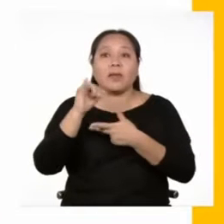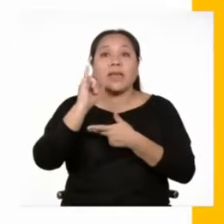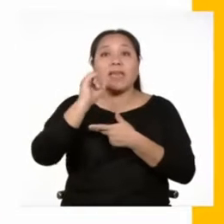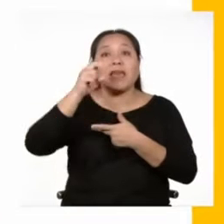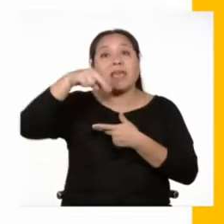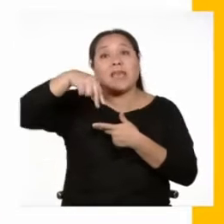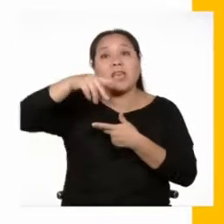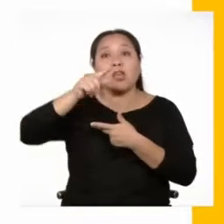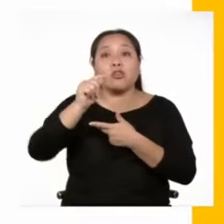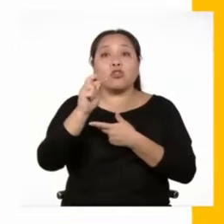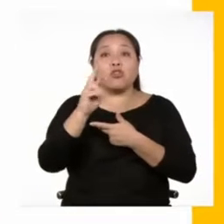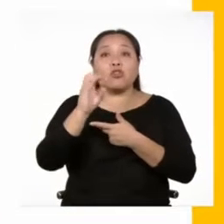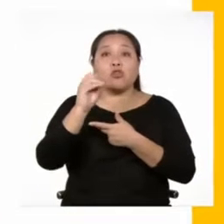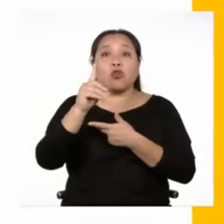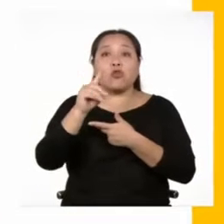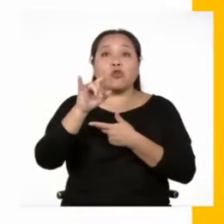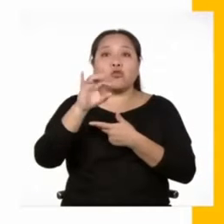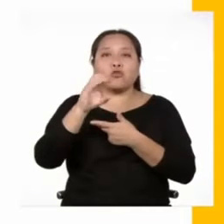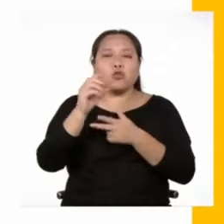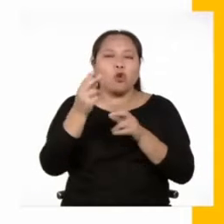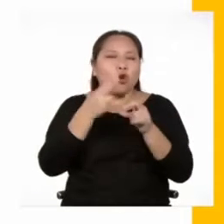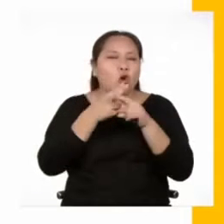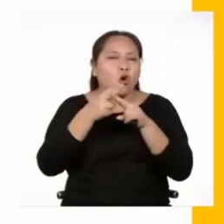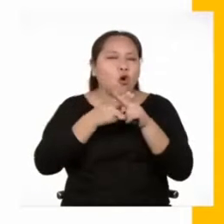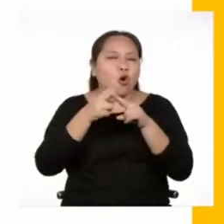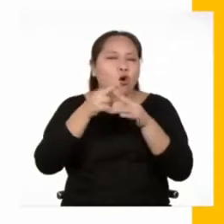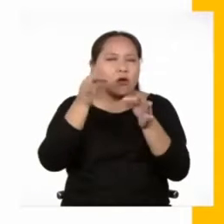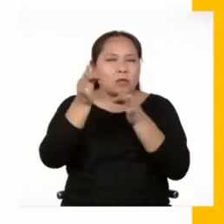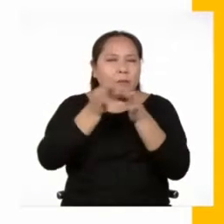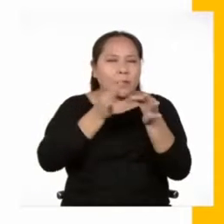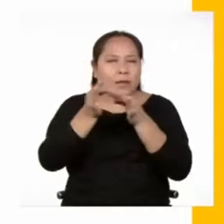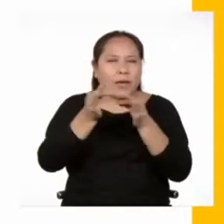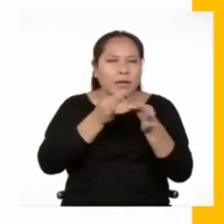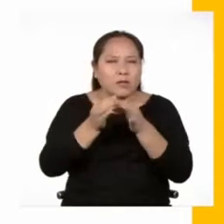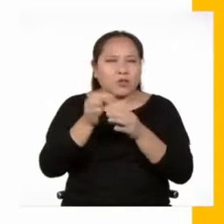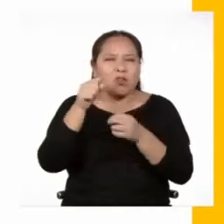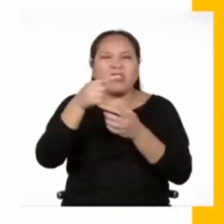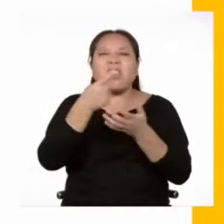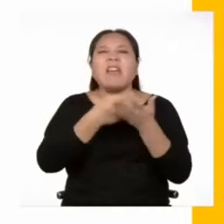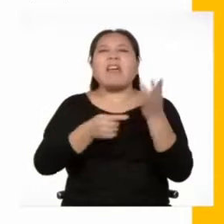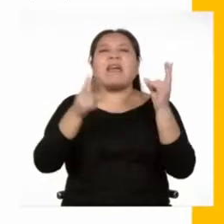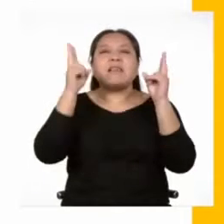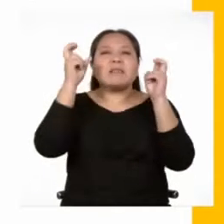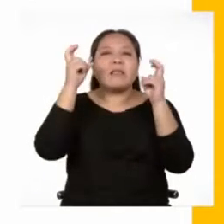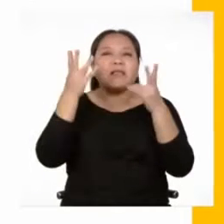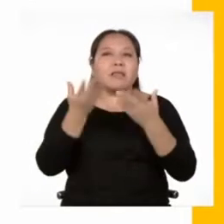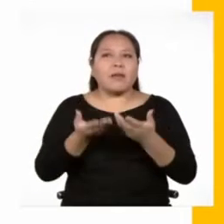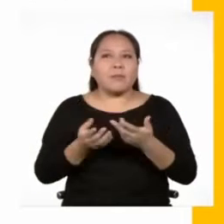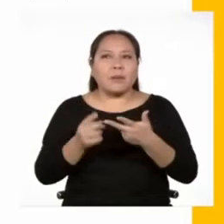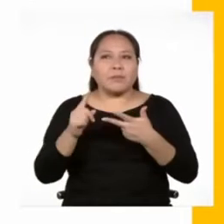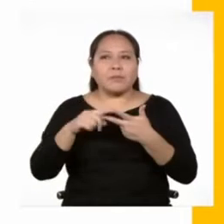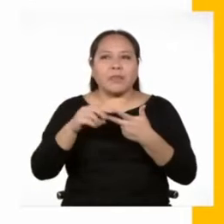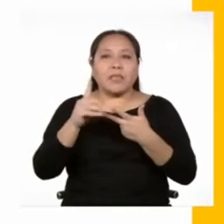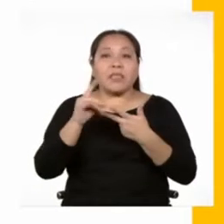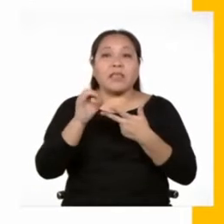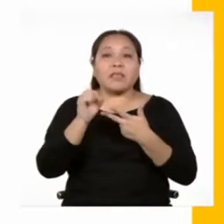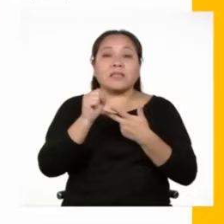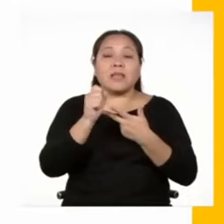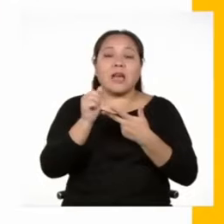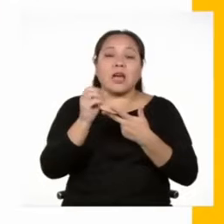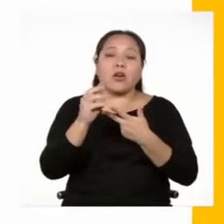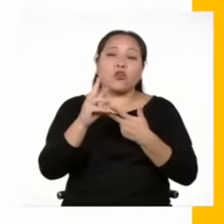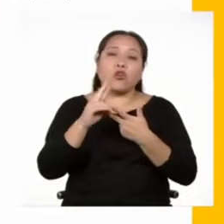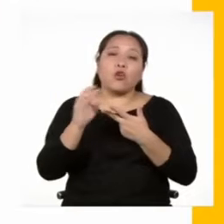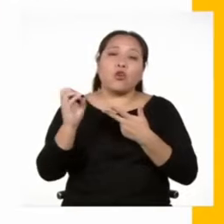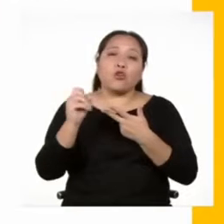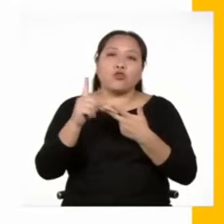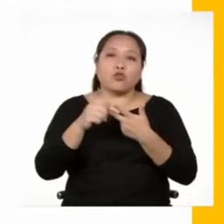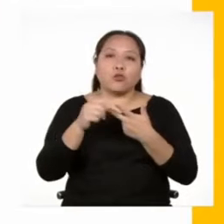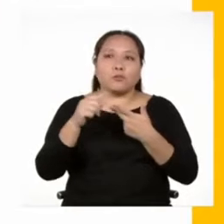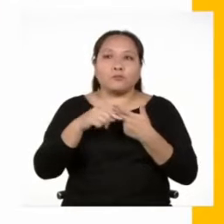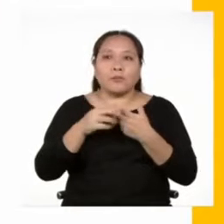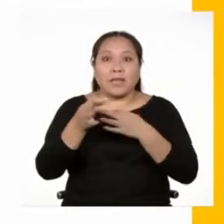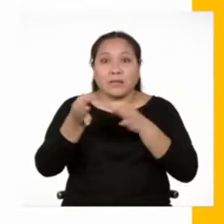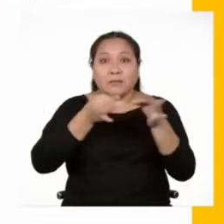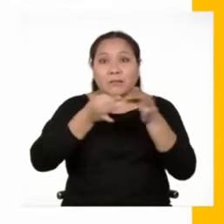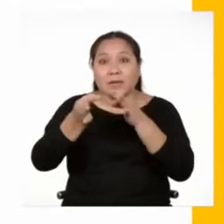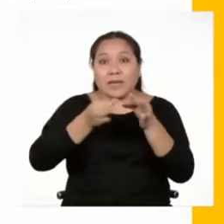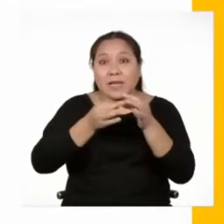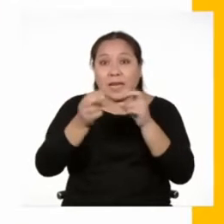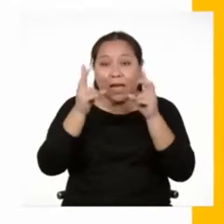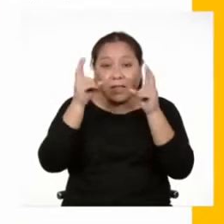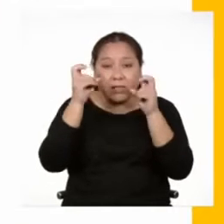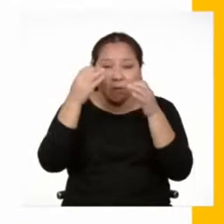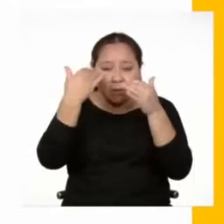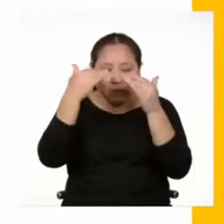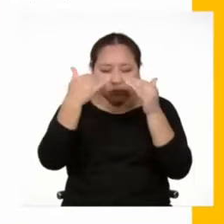explicación del tema a presentar, a fin de contextualizar al lector. El desarrollo es la exposición del tema que